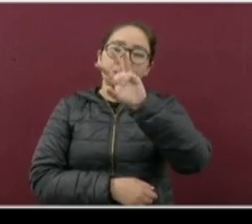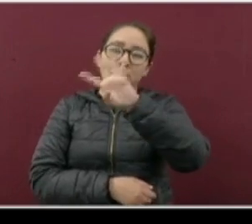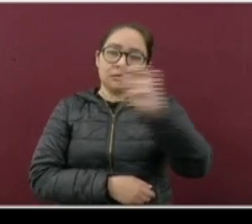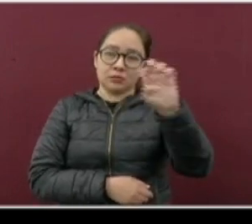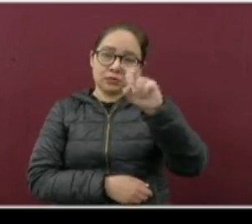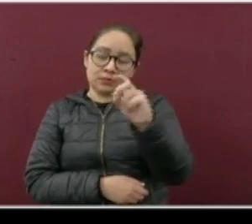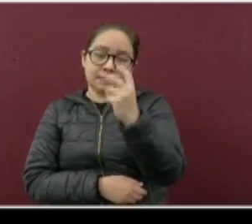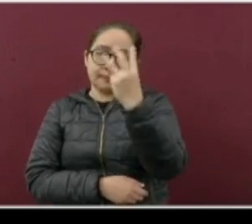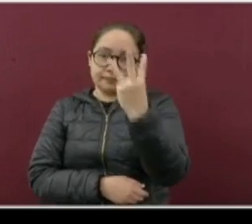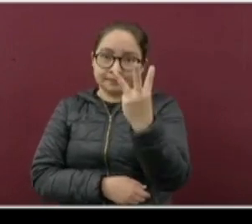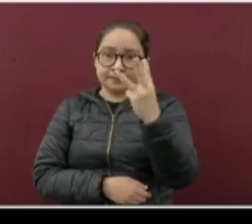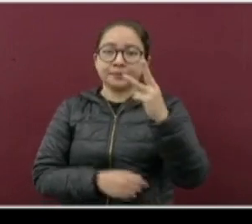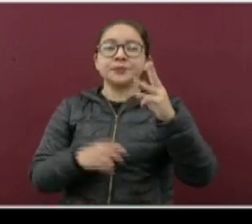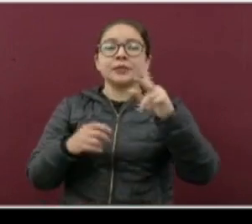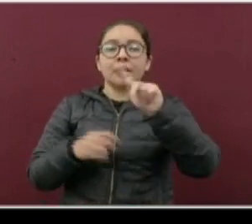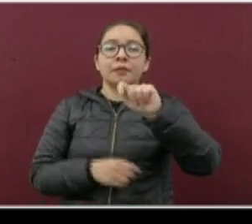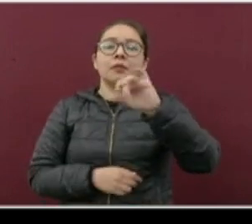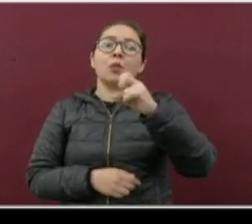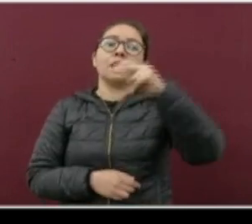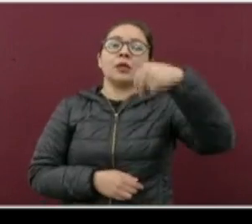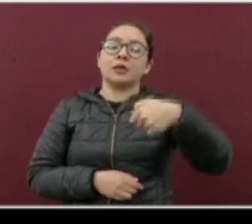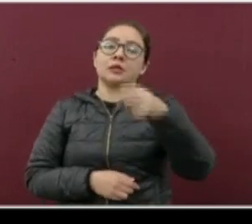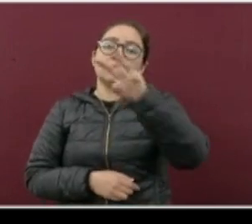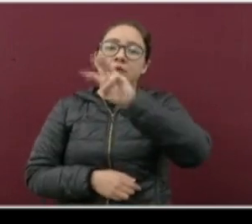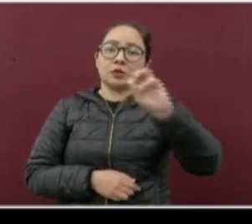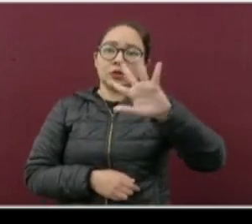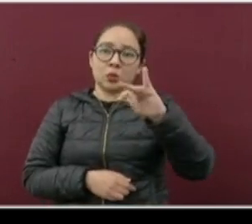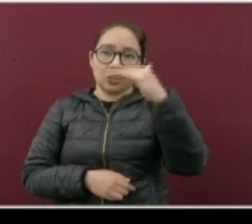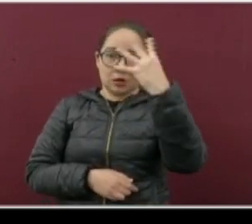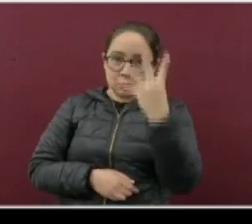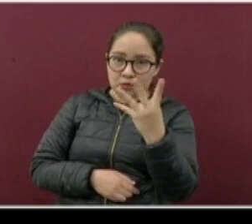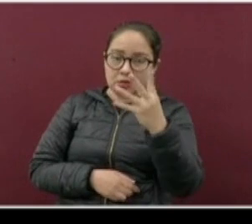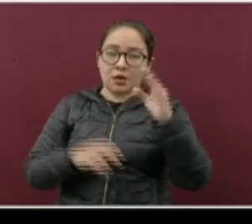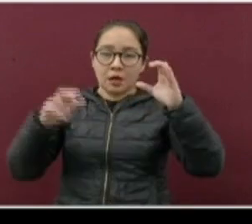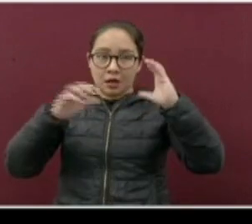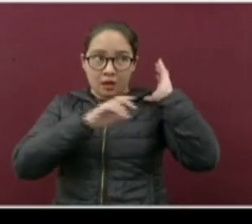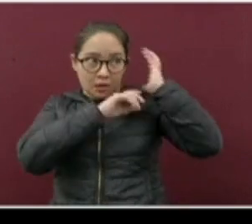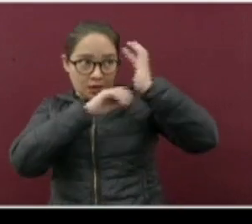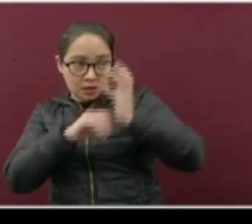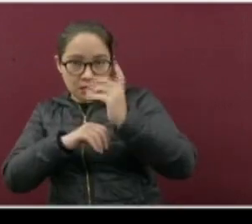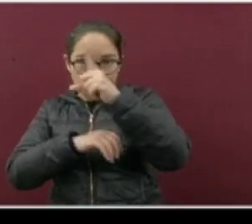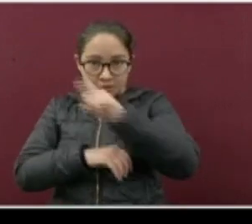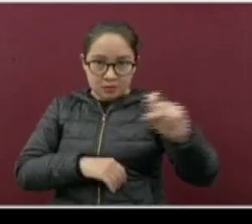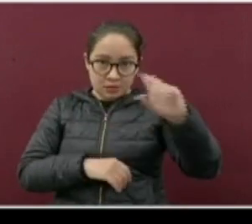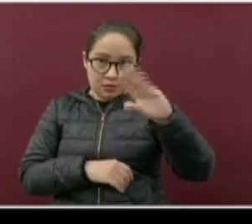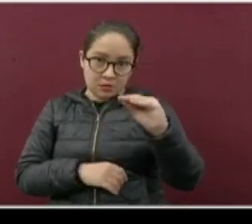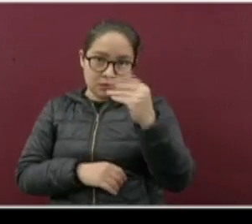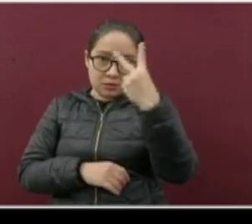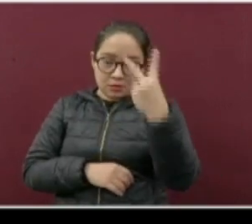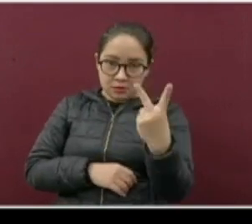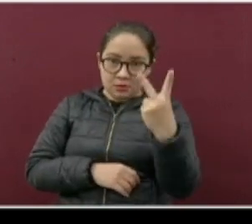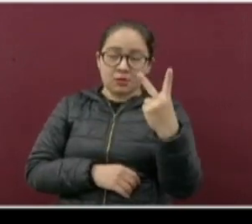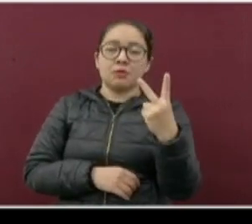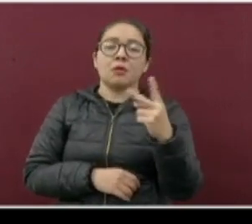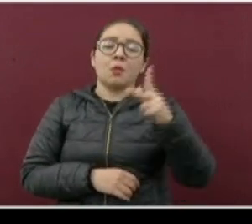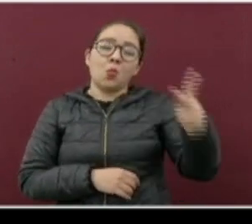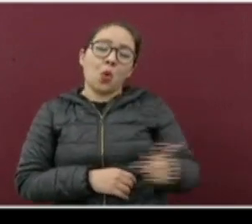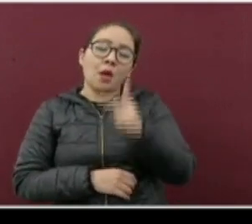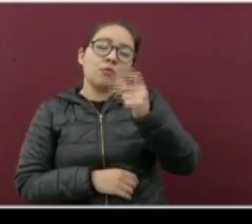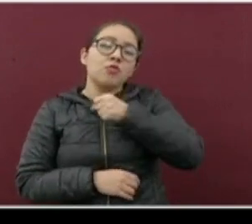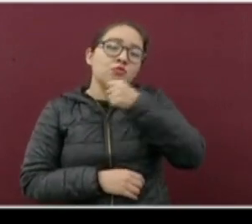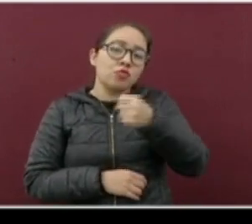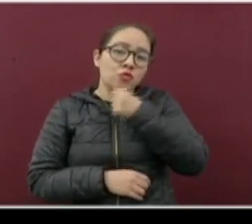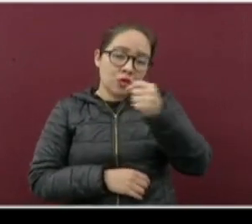433, Tihuatlán 354, Álamo Temapache con 192, Pueblo